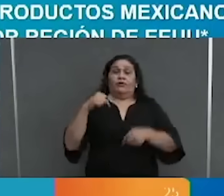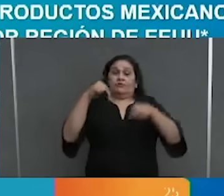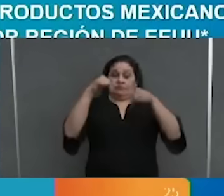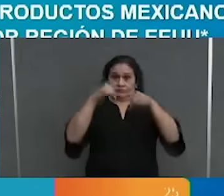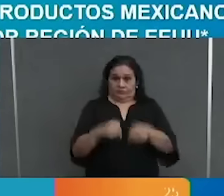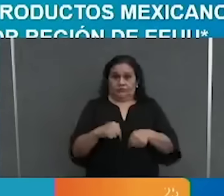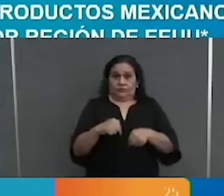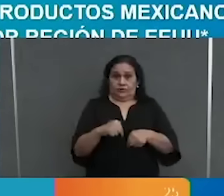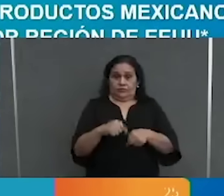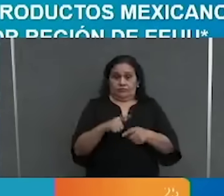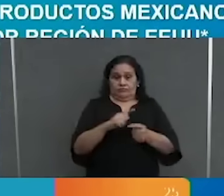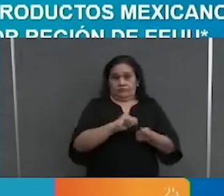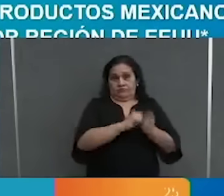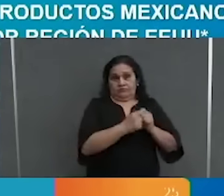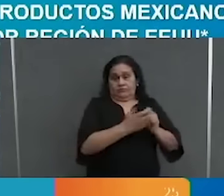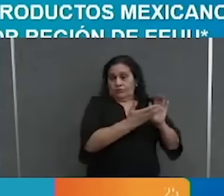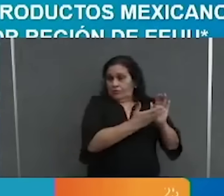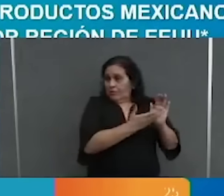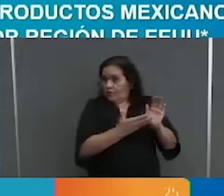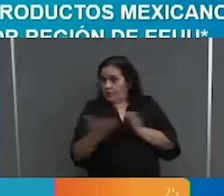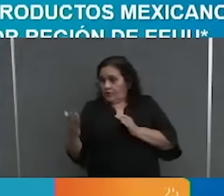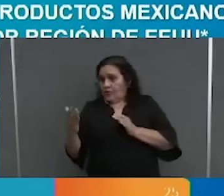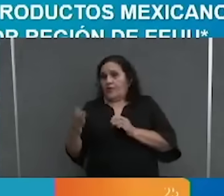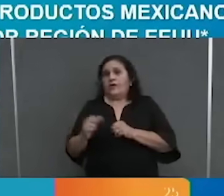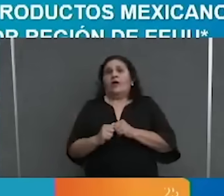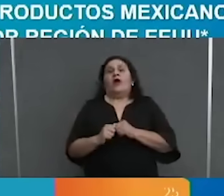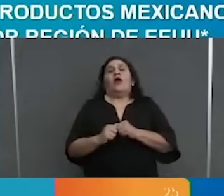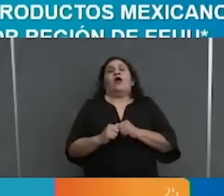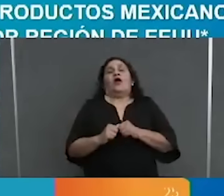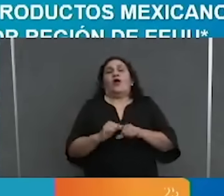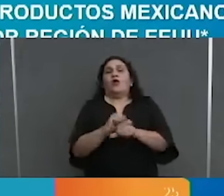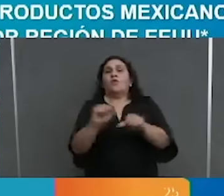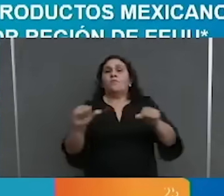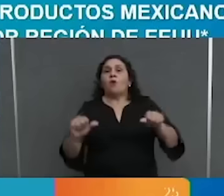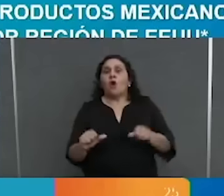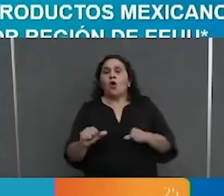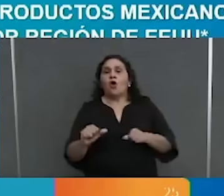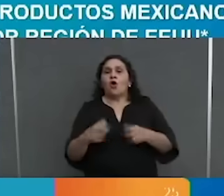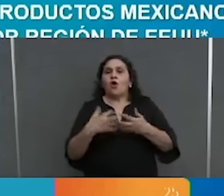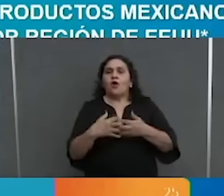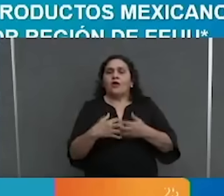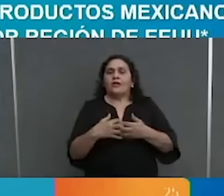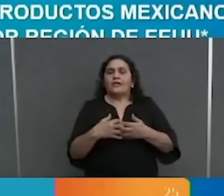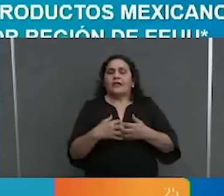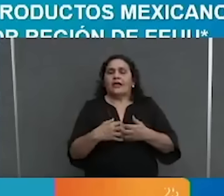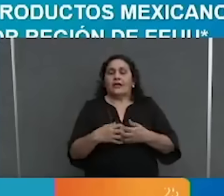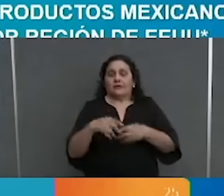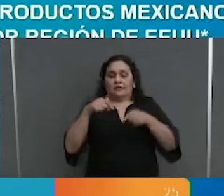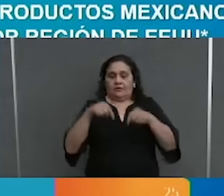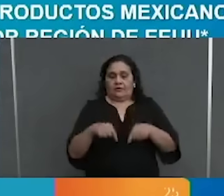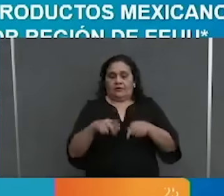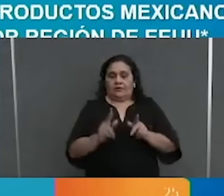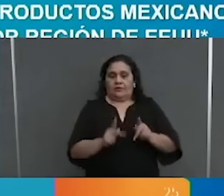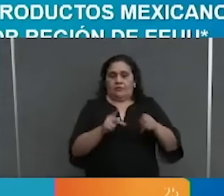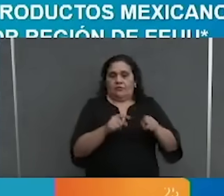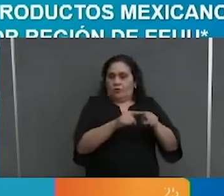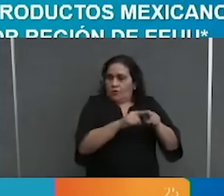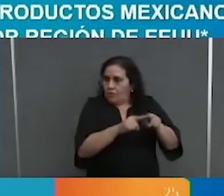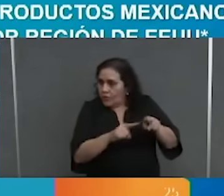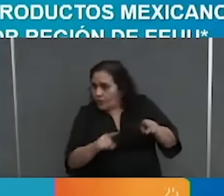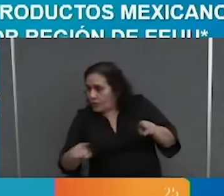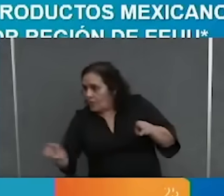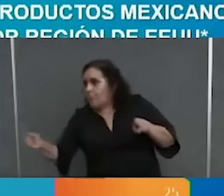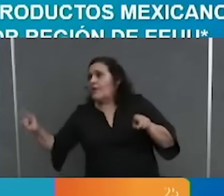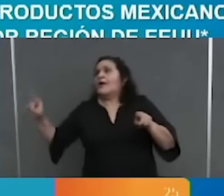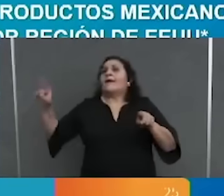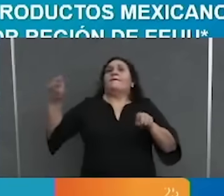la transformamos en los polos industriales y a través del Puerto de Progreso exportamos a la costa este de los Estados Unidos. Hay